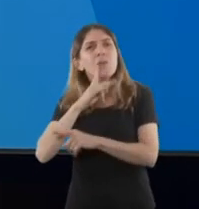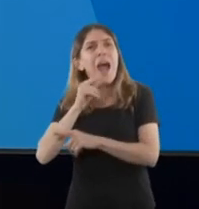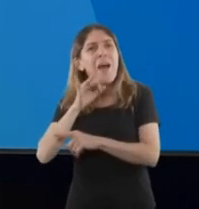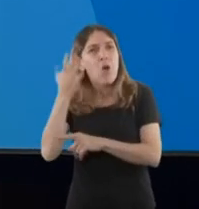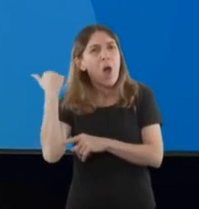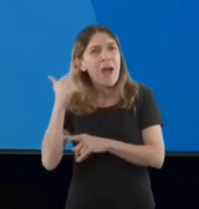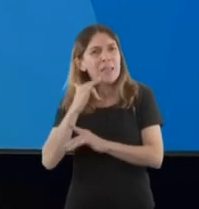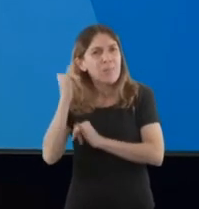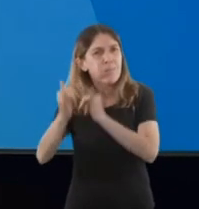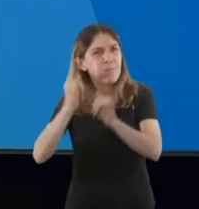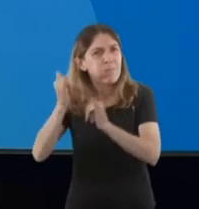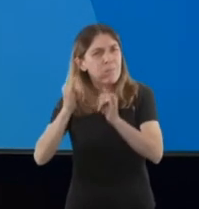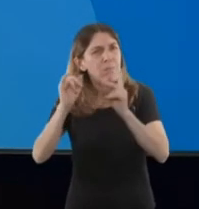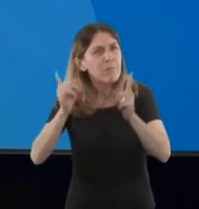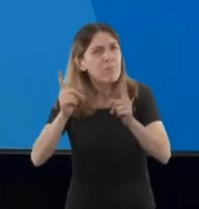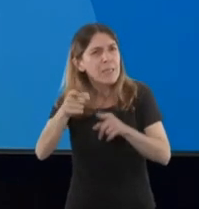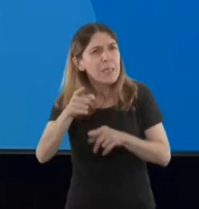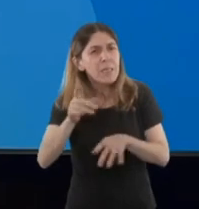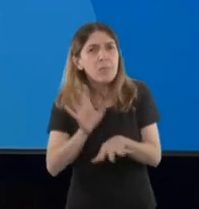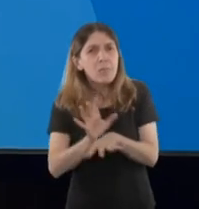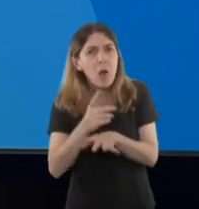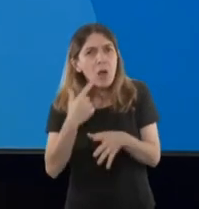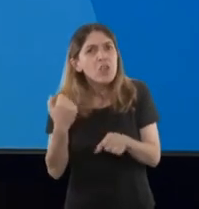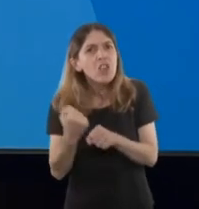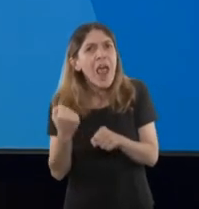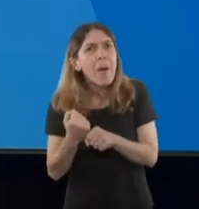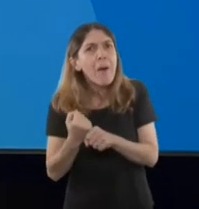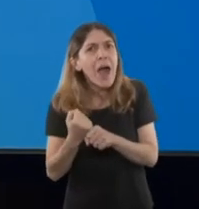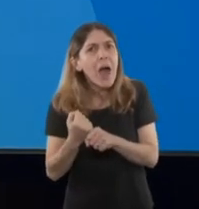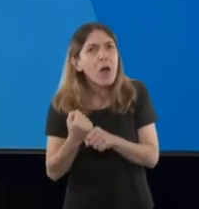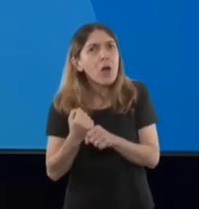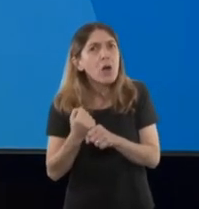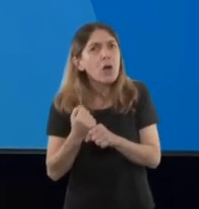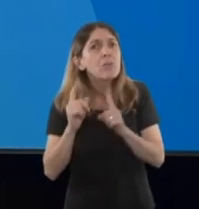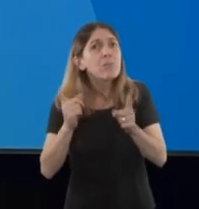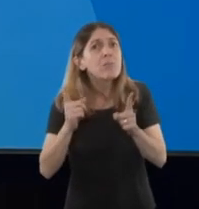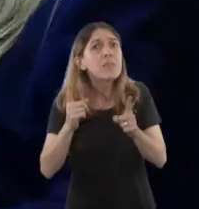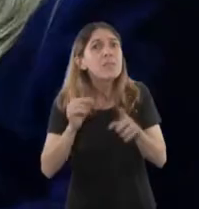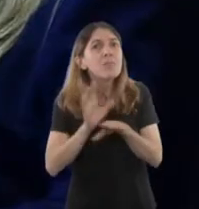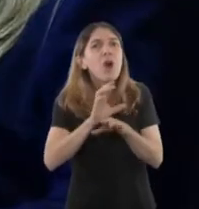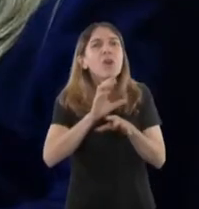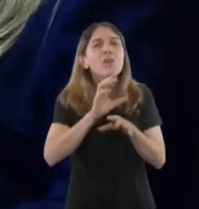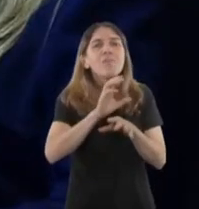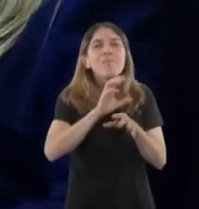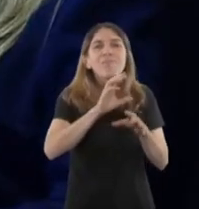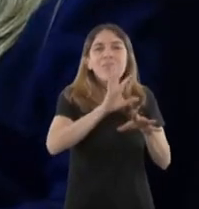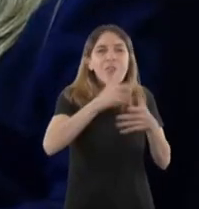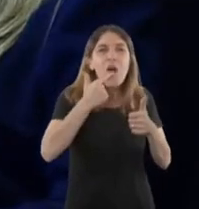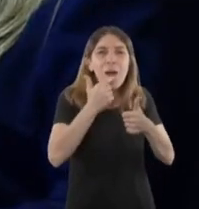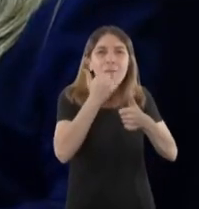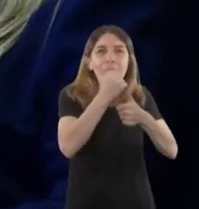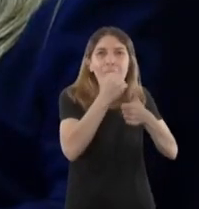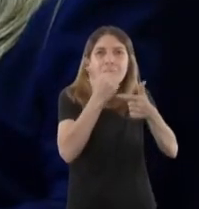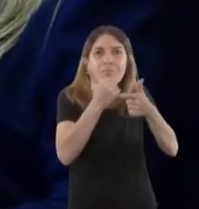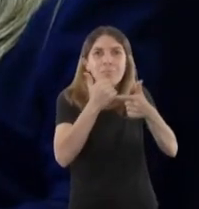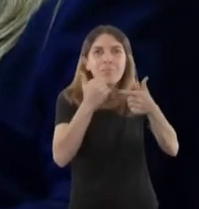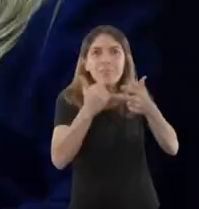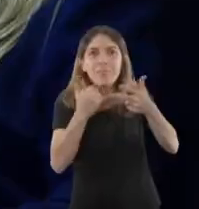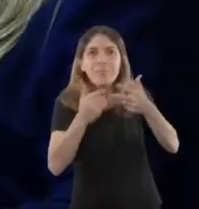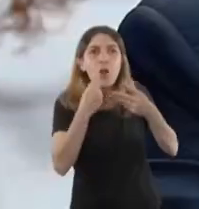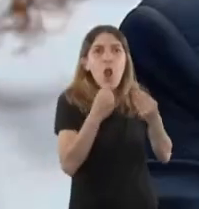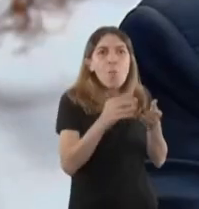de alguna manera representó el trabajo de toda la cadena de valor trabajadores